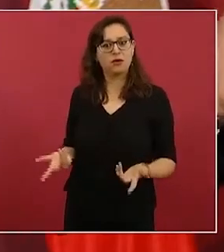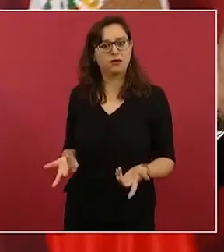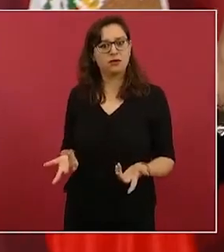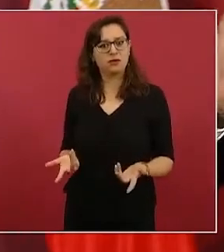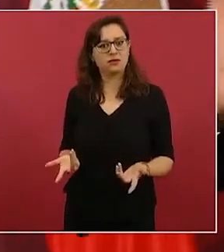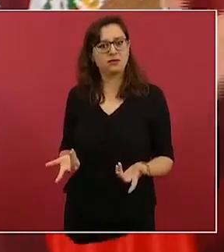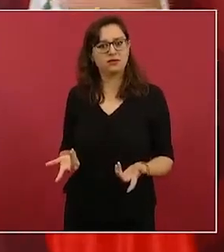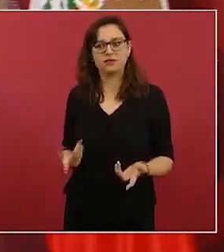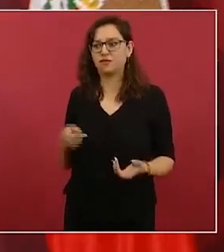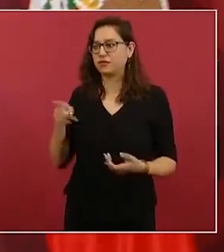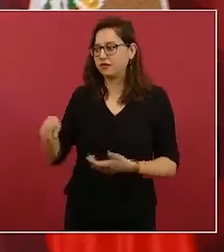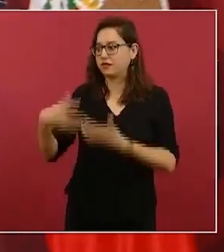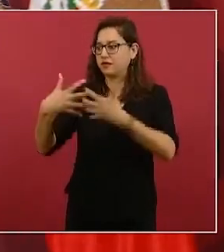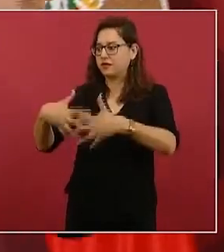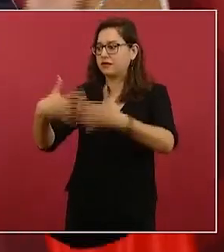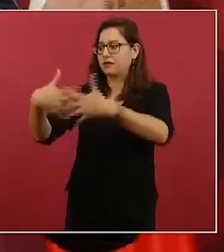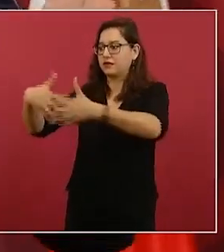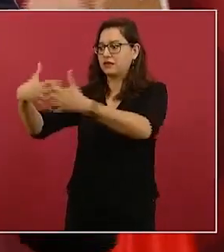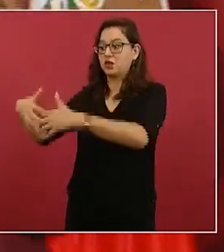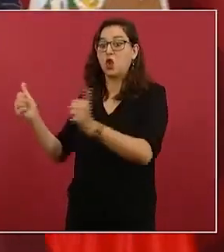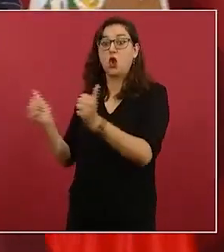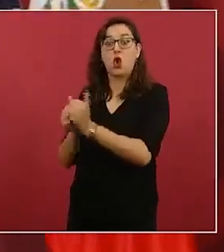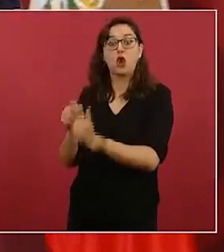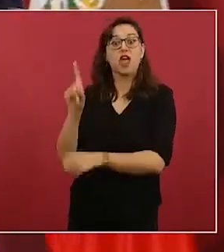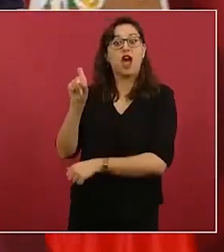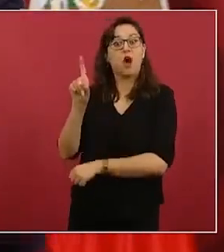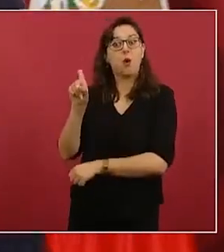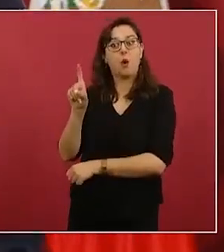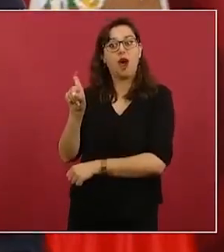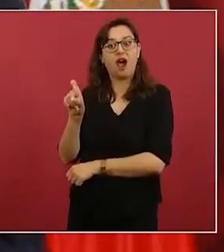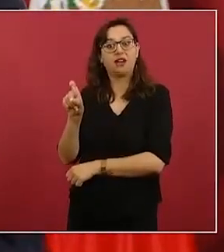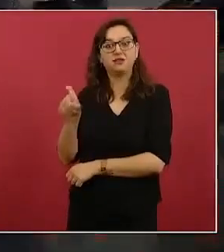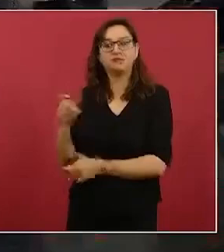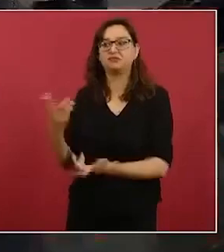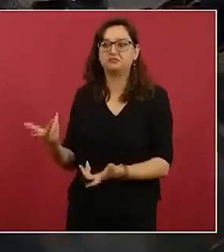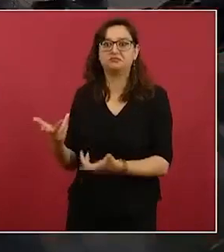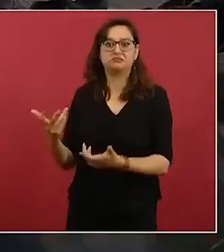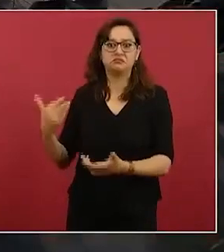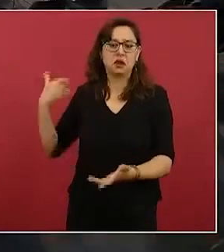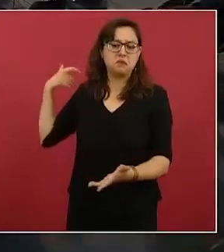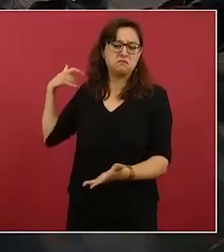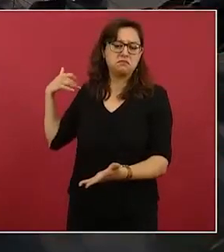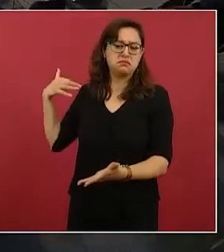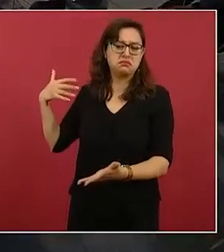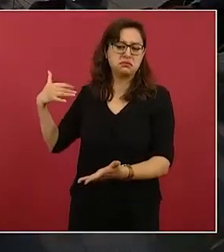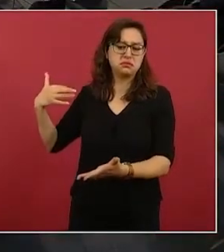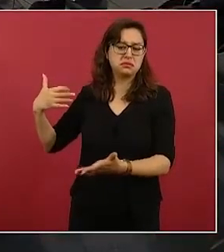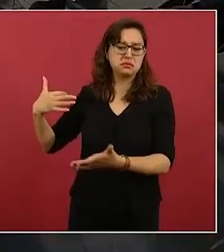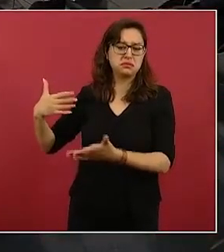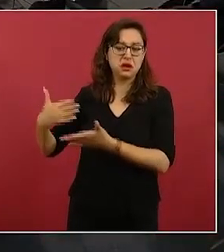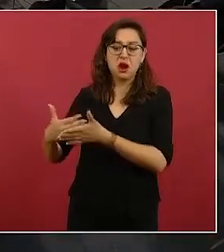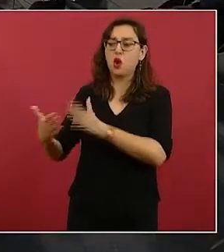porque todas esas presas se construyeron a lo largo del tiempo